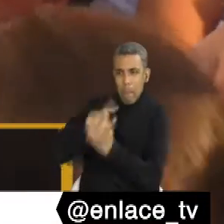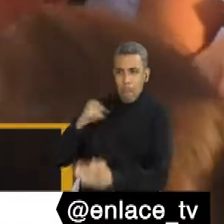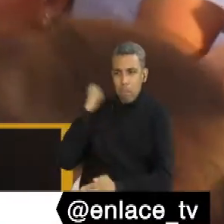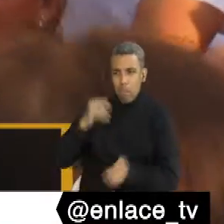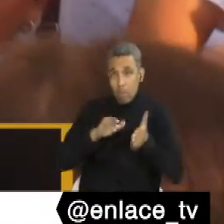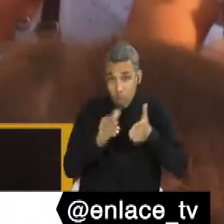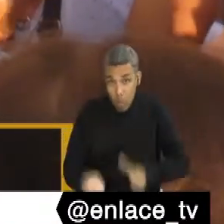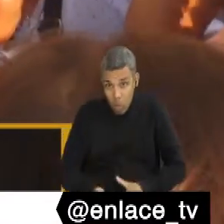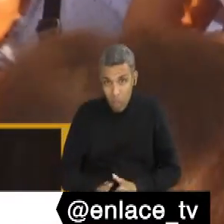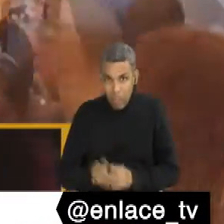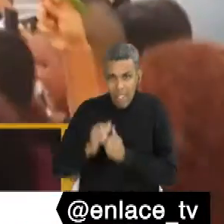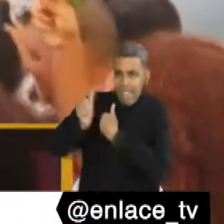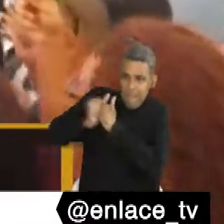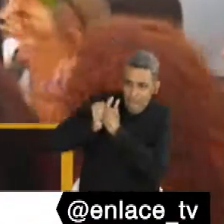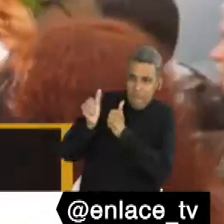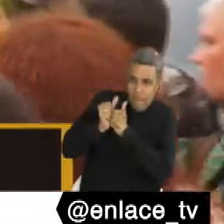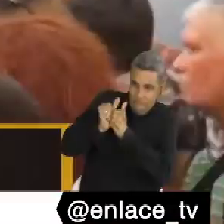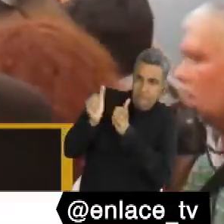han perseguido